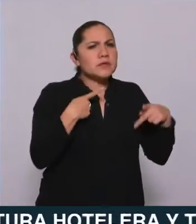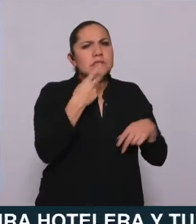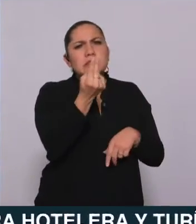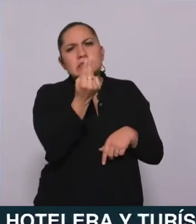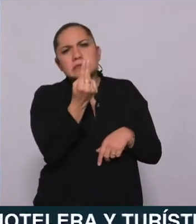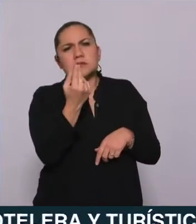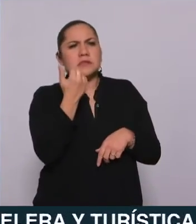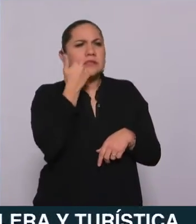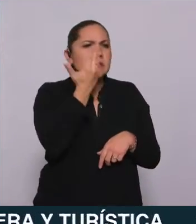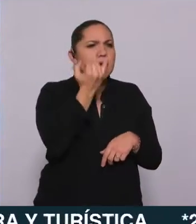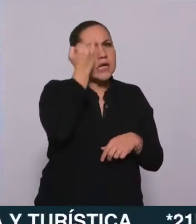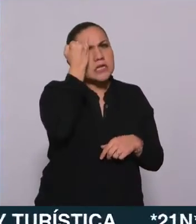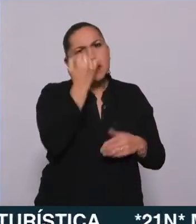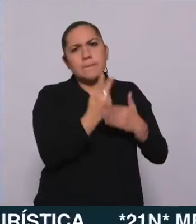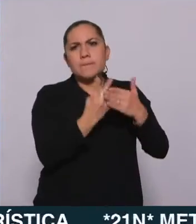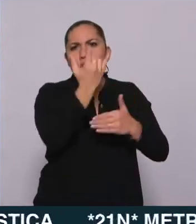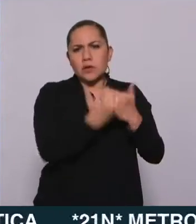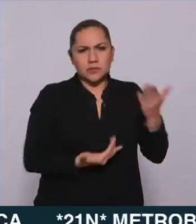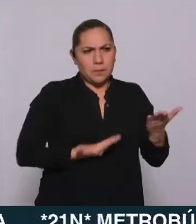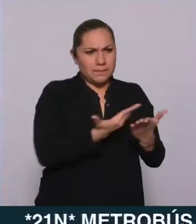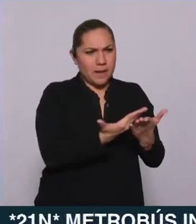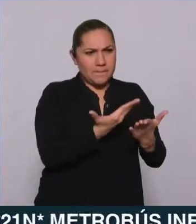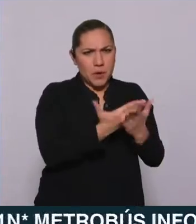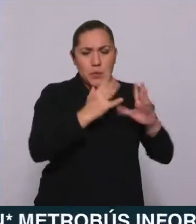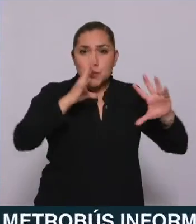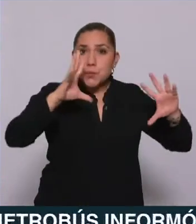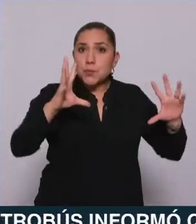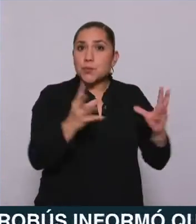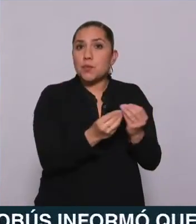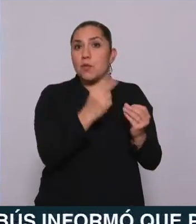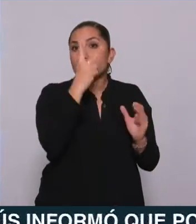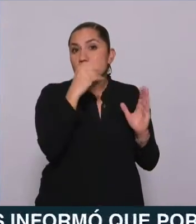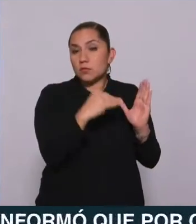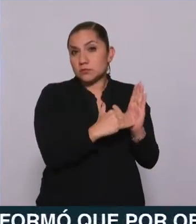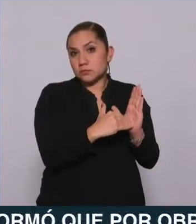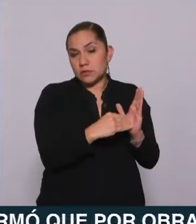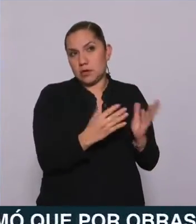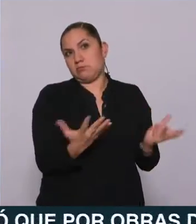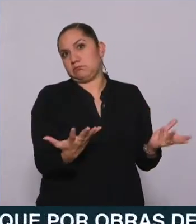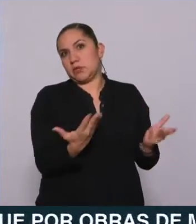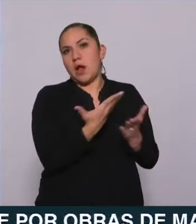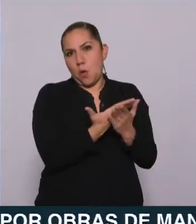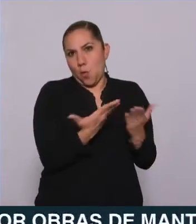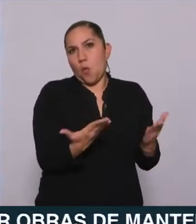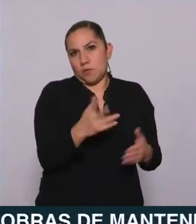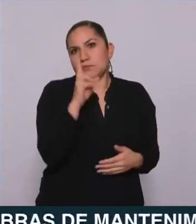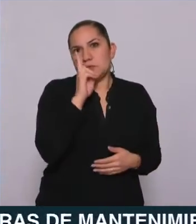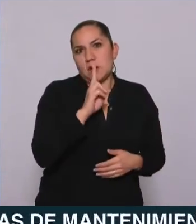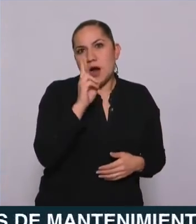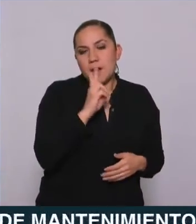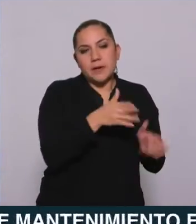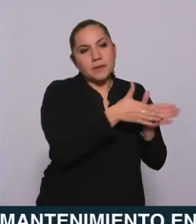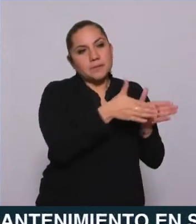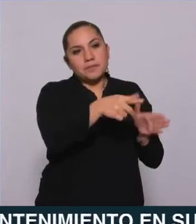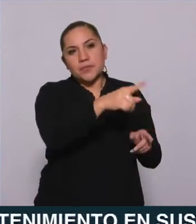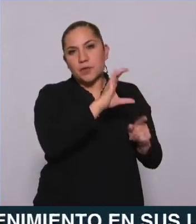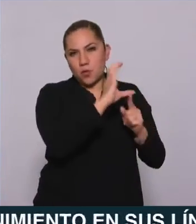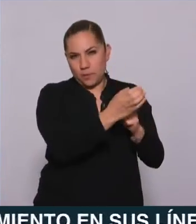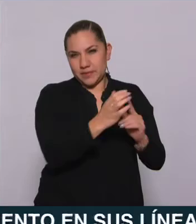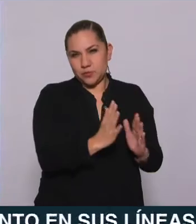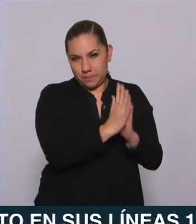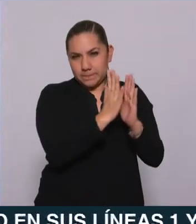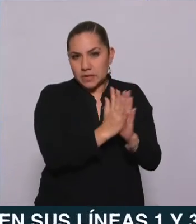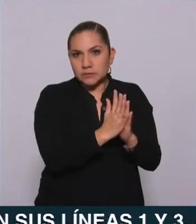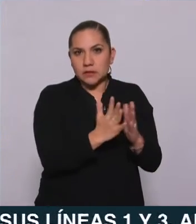una cifra alta. Habrá que esperar lo que pasa con los registros de las comisiones de participación comunitaria, pero pinta que la gente va a